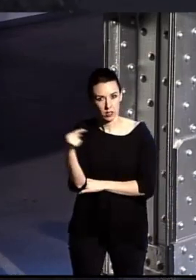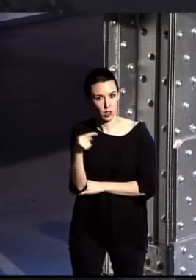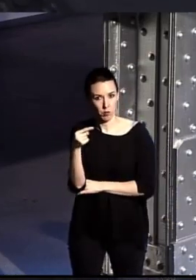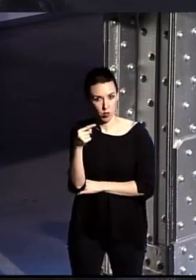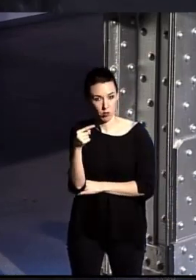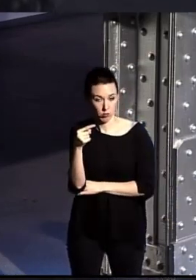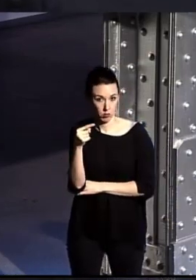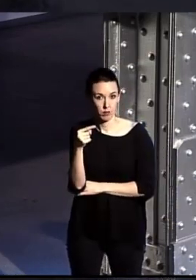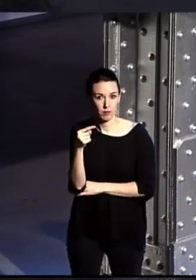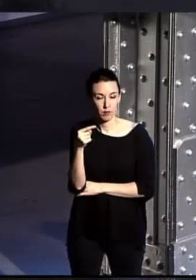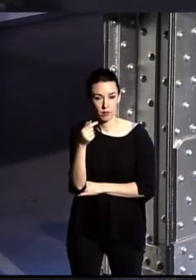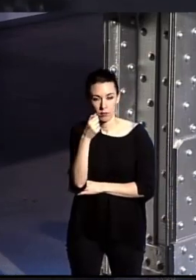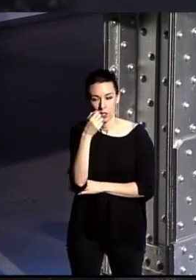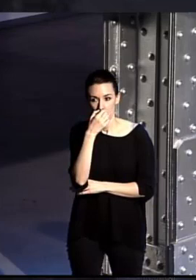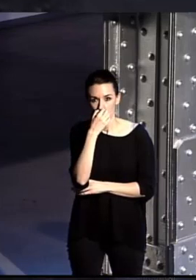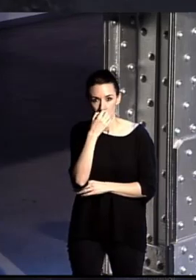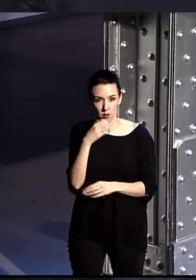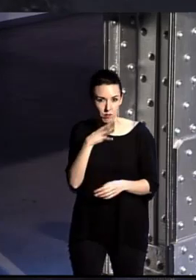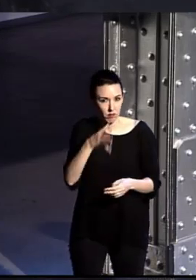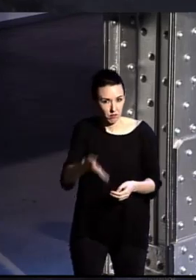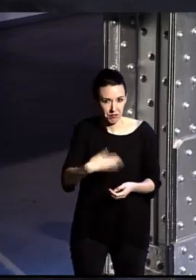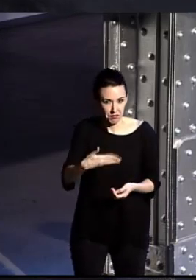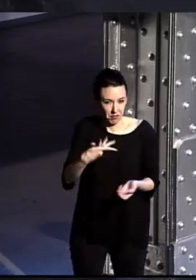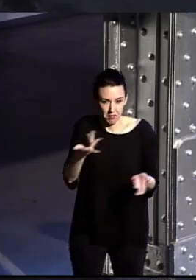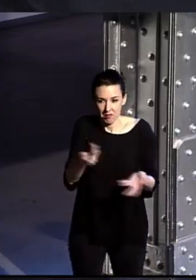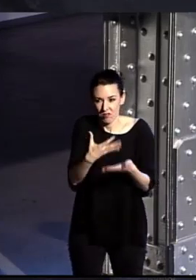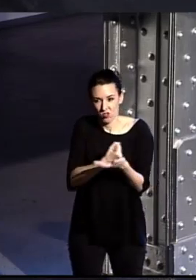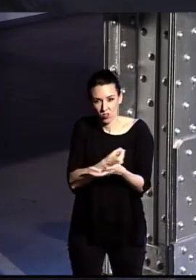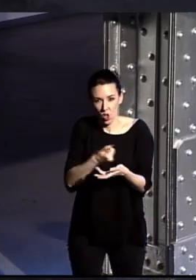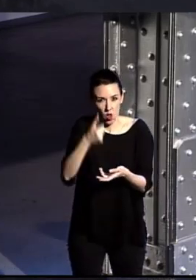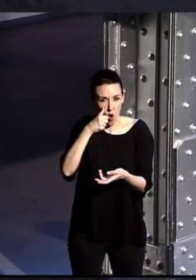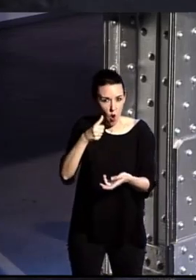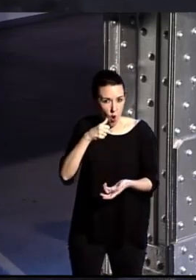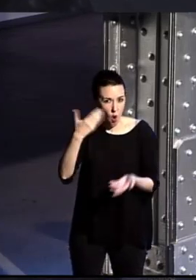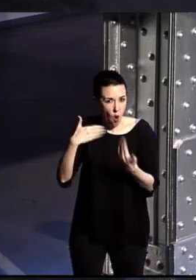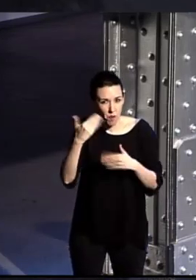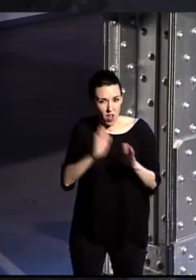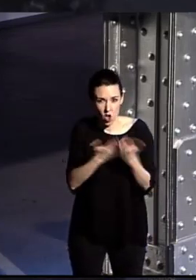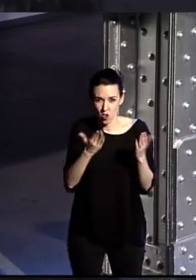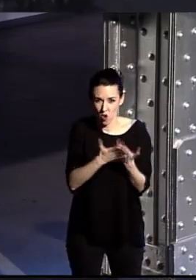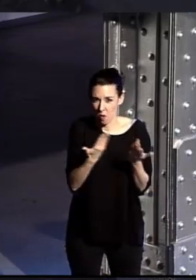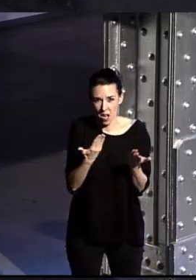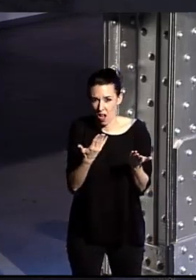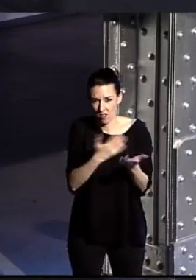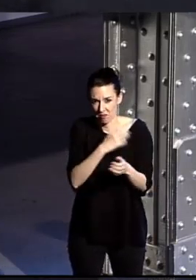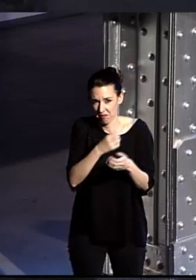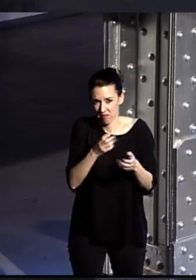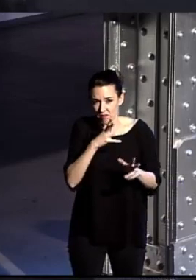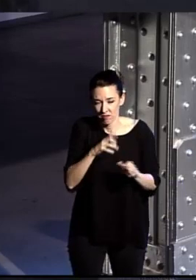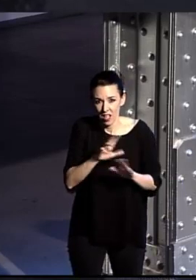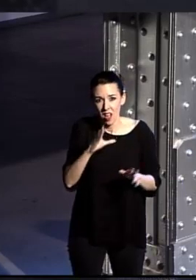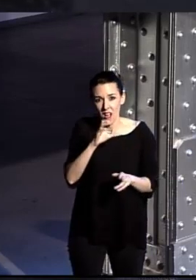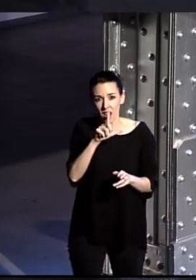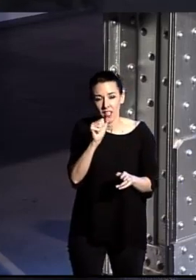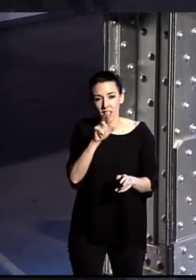Dentro del pudridero, del Oviedo de esa novela,